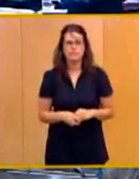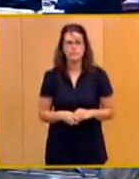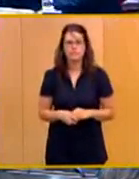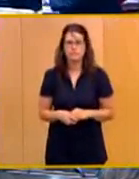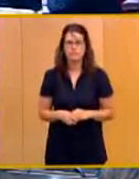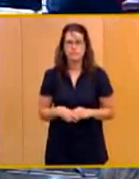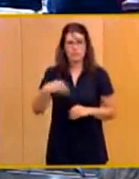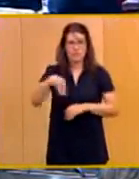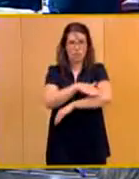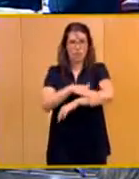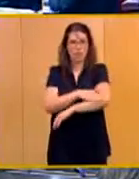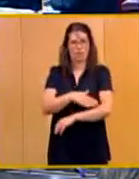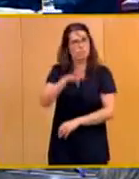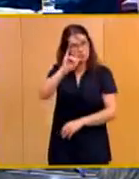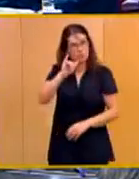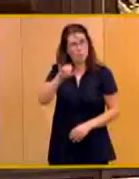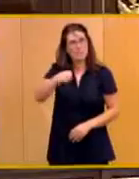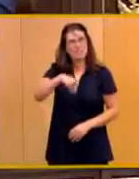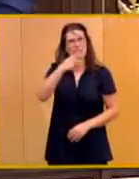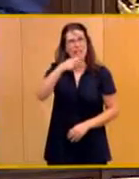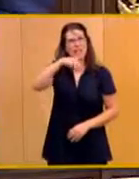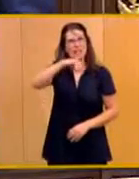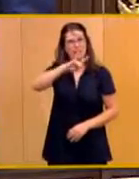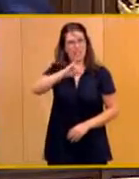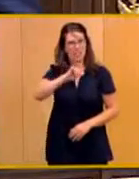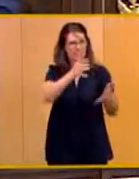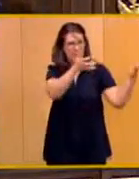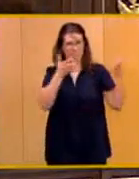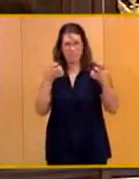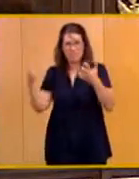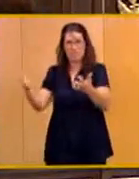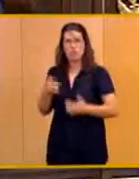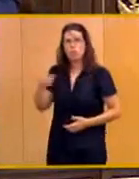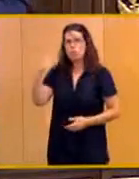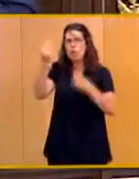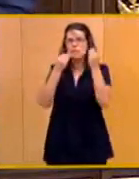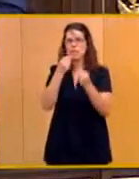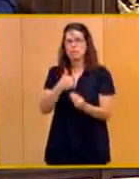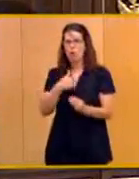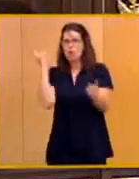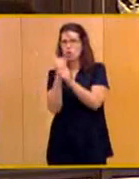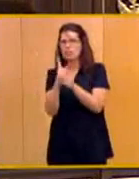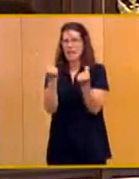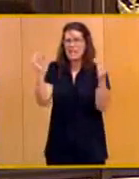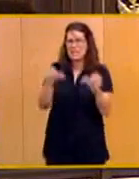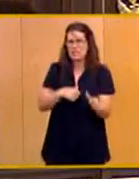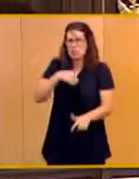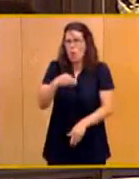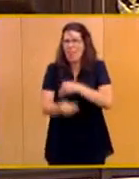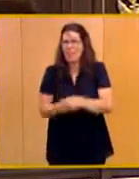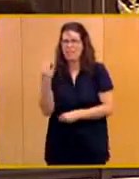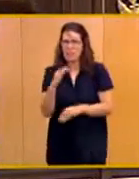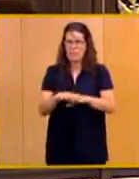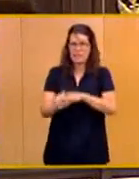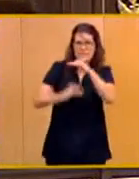Sí, parafraseando al presidente Kennedy, usted no se ha preguntado qué podía hacer contra la crisis. Lo que se ha preguntado es qué podía hacer